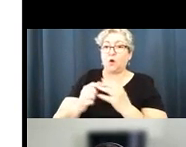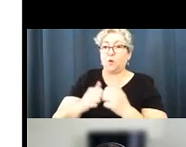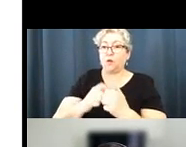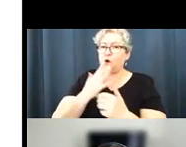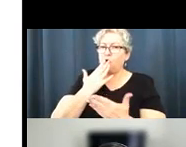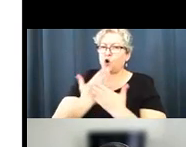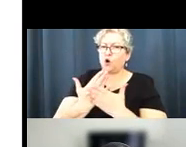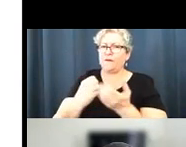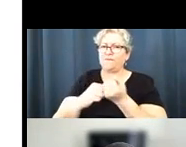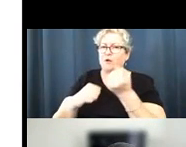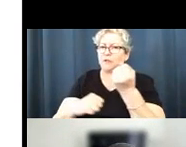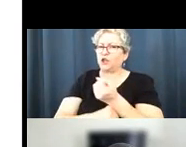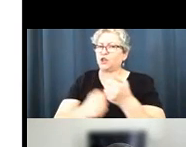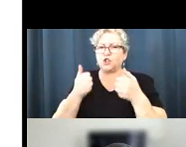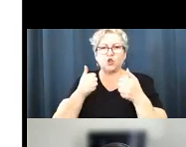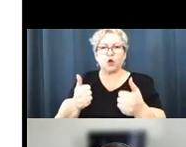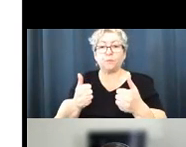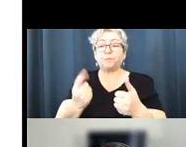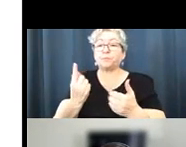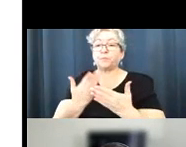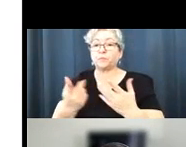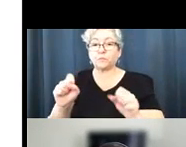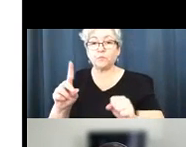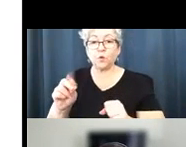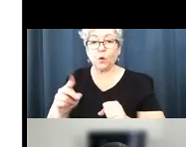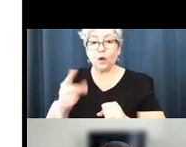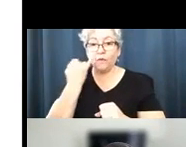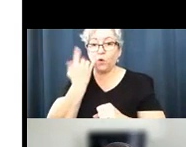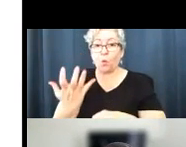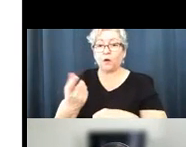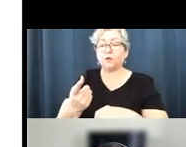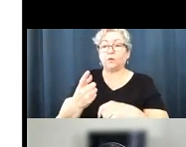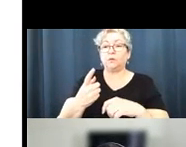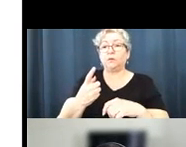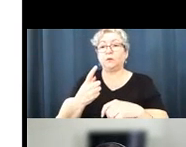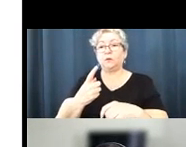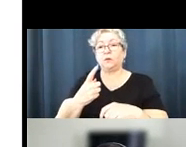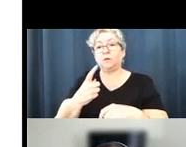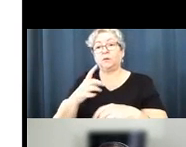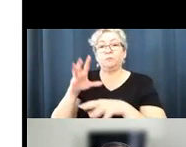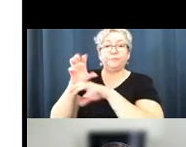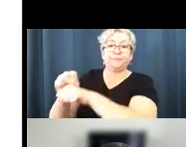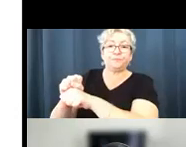aspectos, como una base sólida sería muy bueno. Si usted va a usar